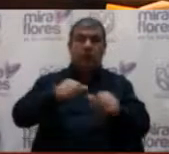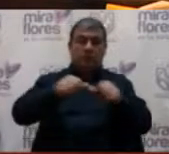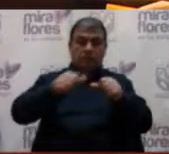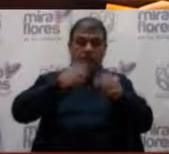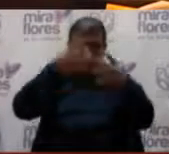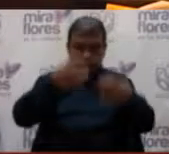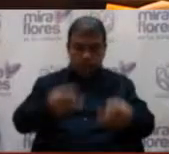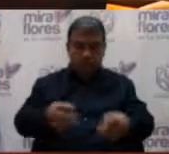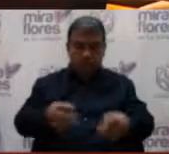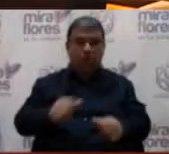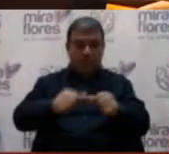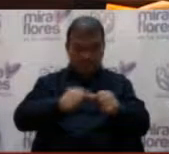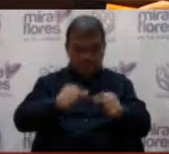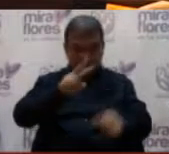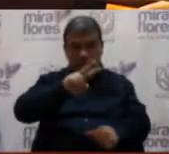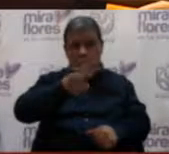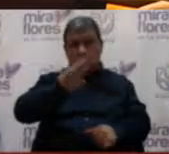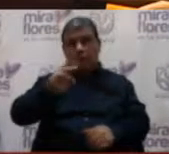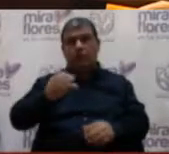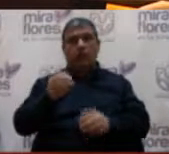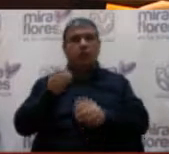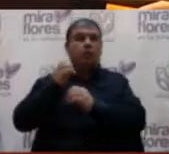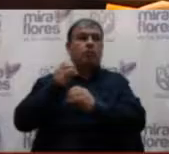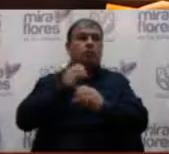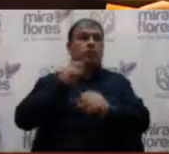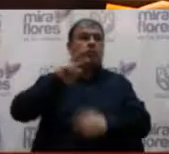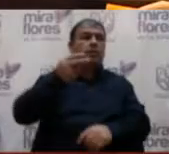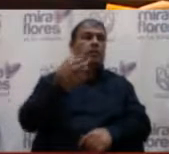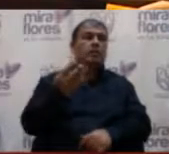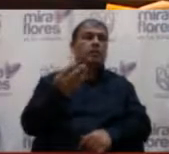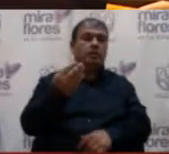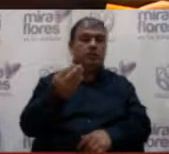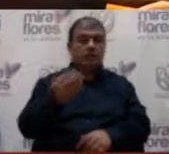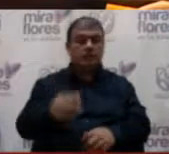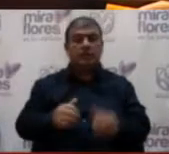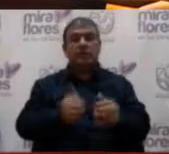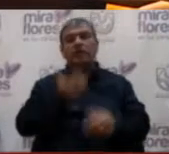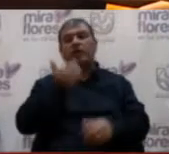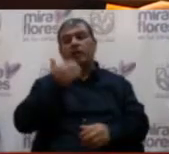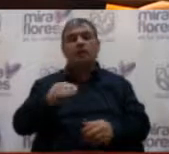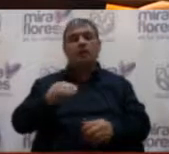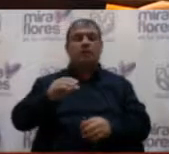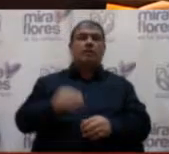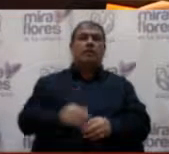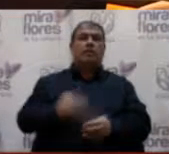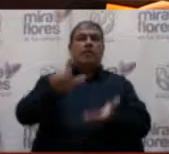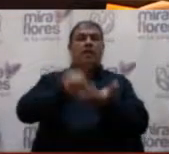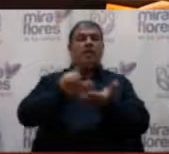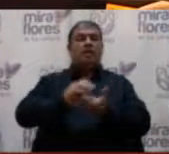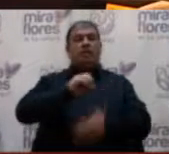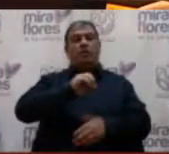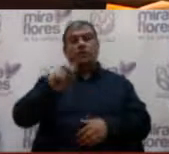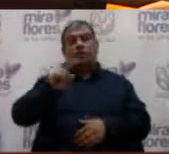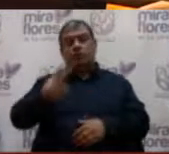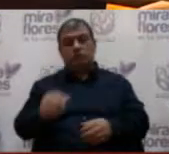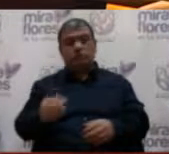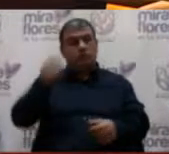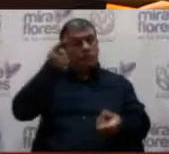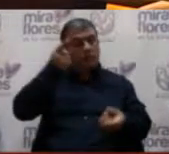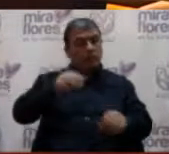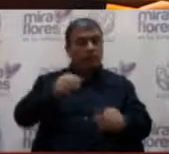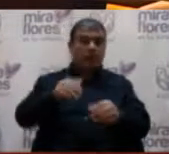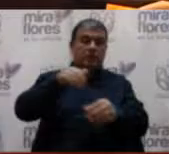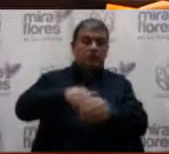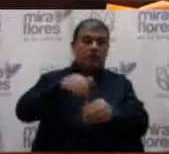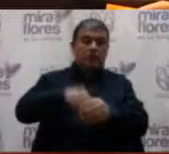fecha 27 de octubre del 2014, emitida por el Jurado Electoral Especial de Lima Oeste 2, con motivo de las elecciones